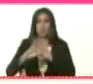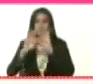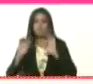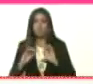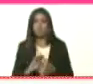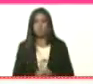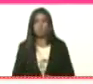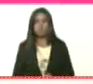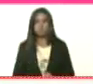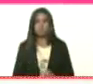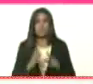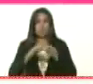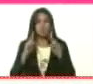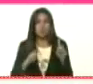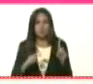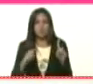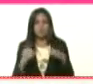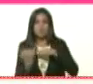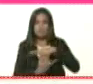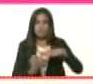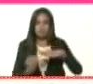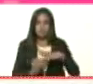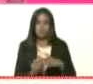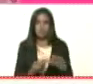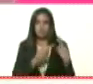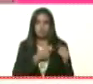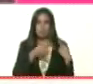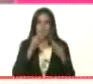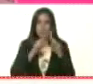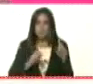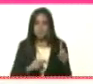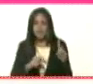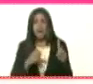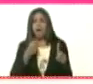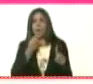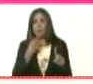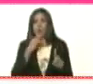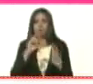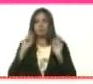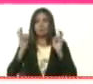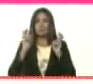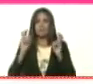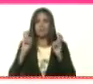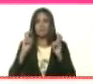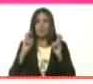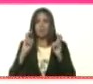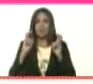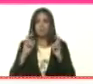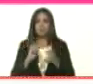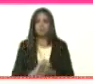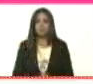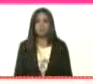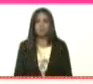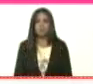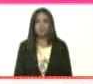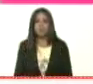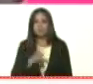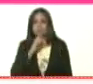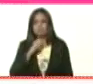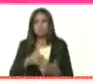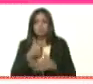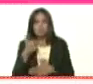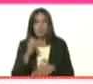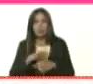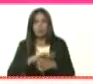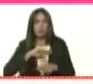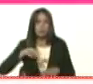de Corpoelec, de las industrias básicas, quizás este tema hubiese sido mucho más complicado.